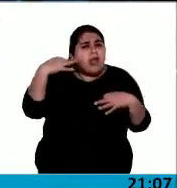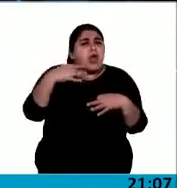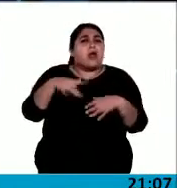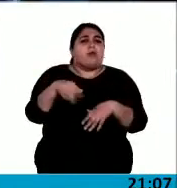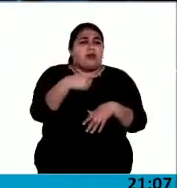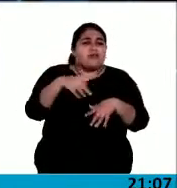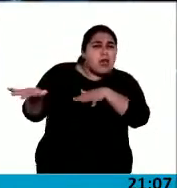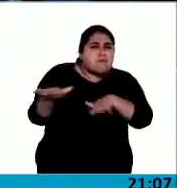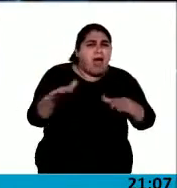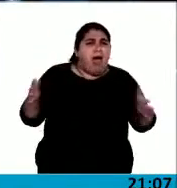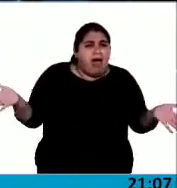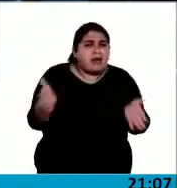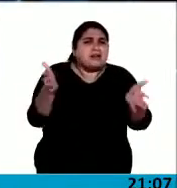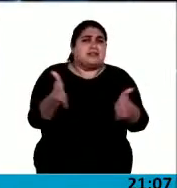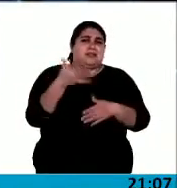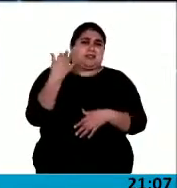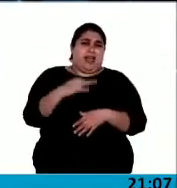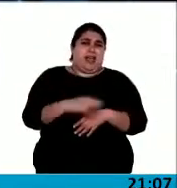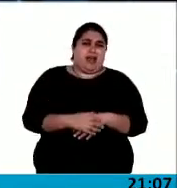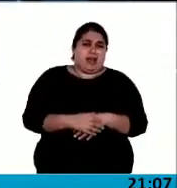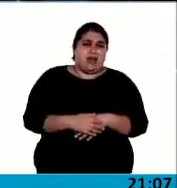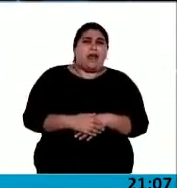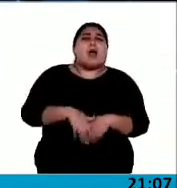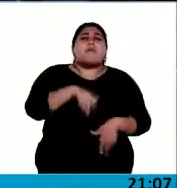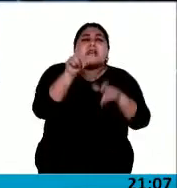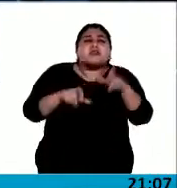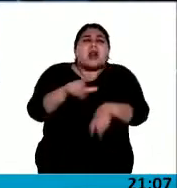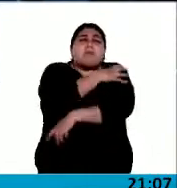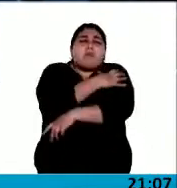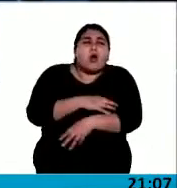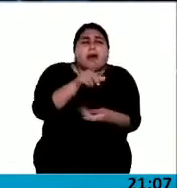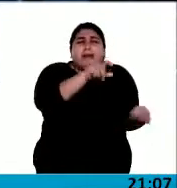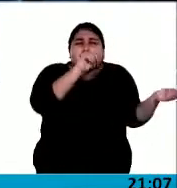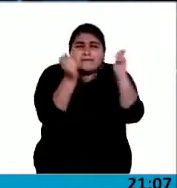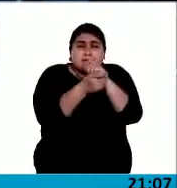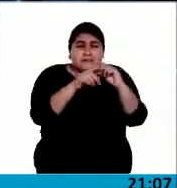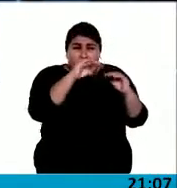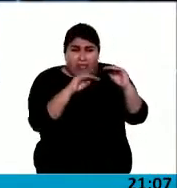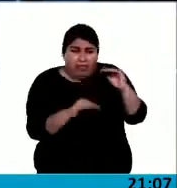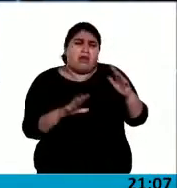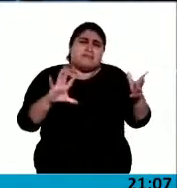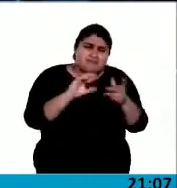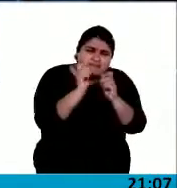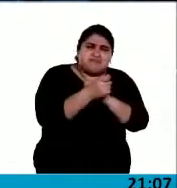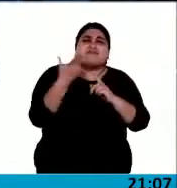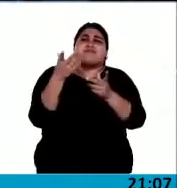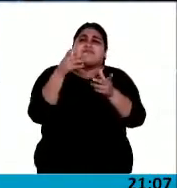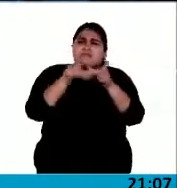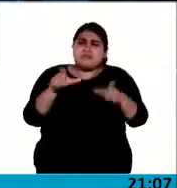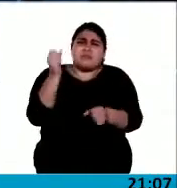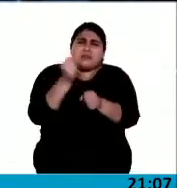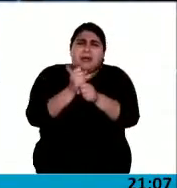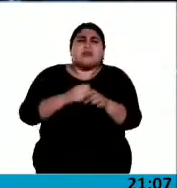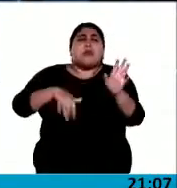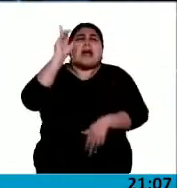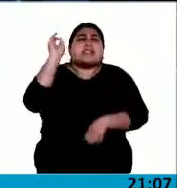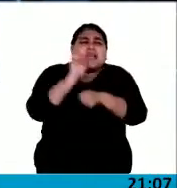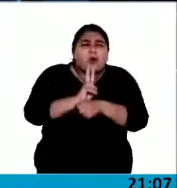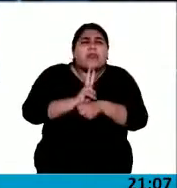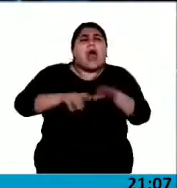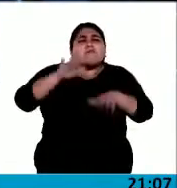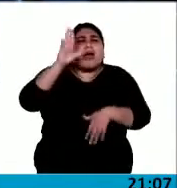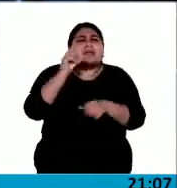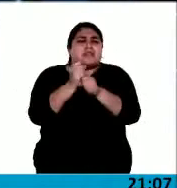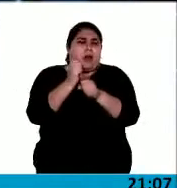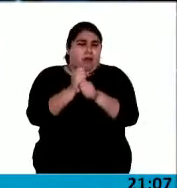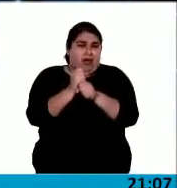marcha, que esta provincia saque a los vecinos de la pobreza, de la indigencia, que haya trabajo, que haya salud, que haya seguridad. Nosotros no